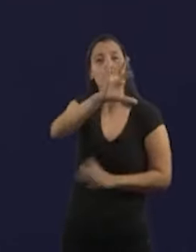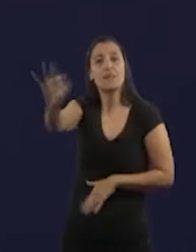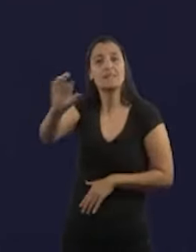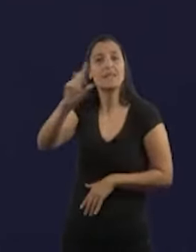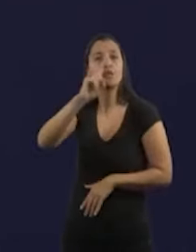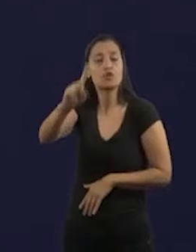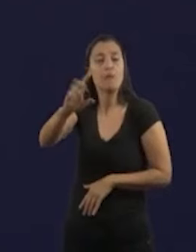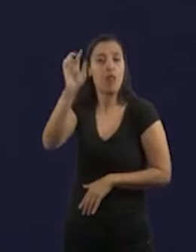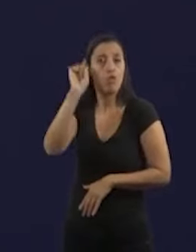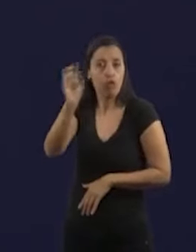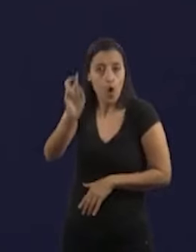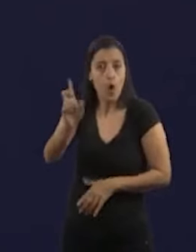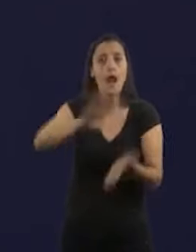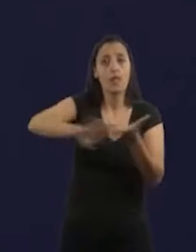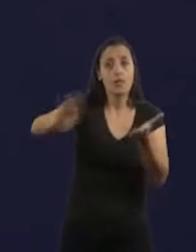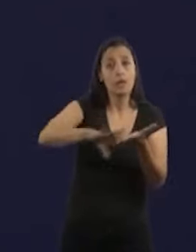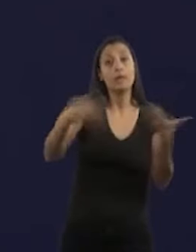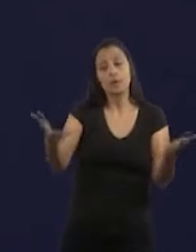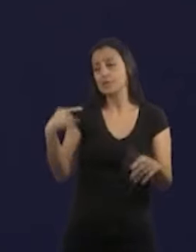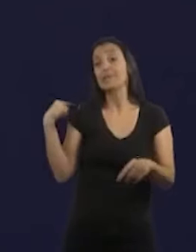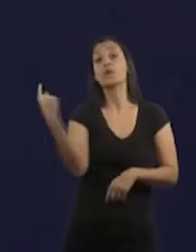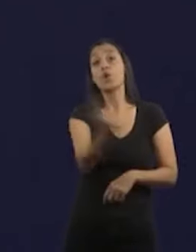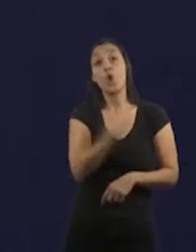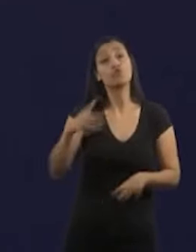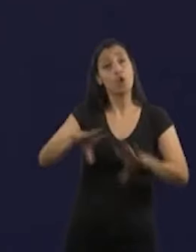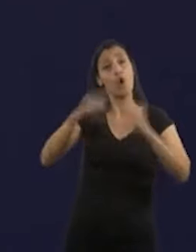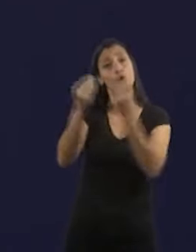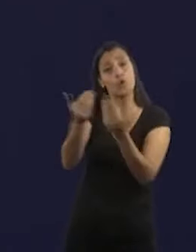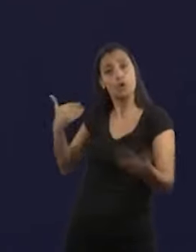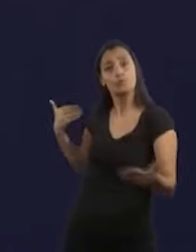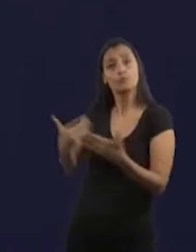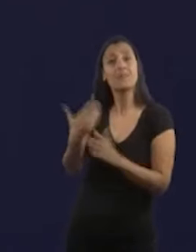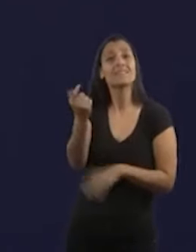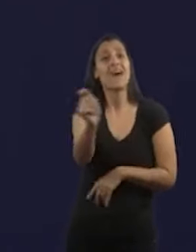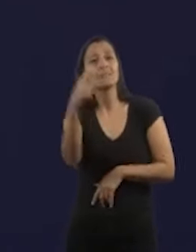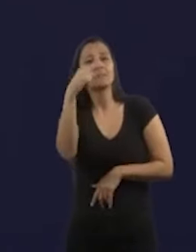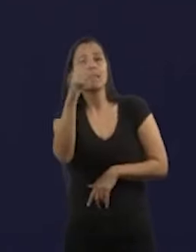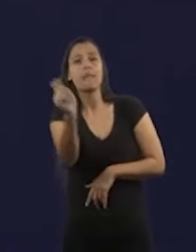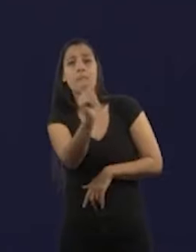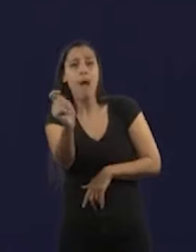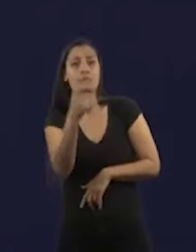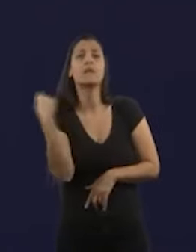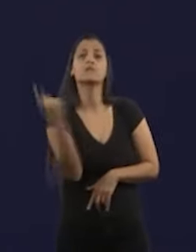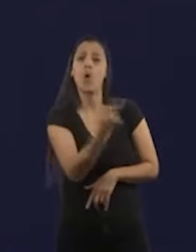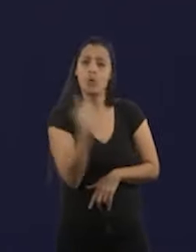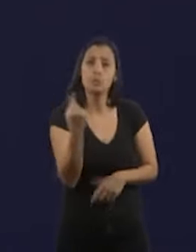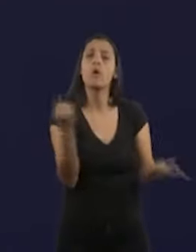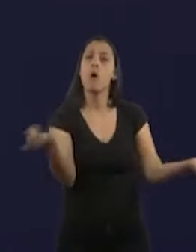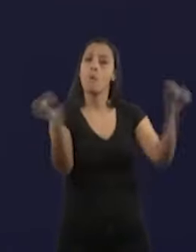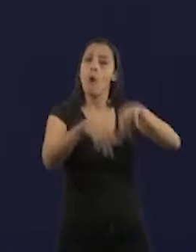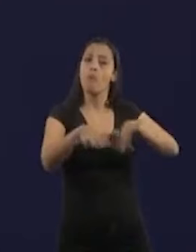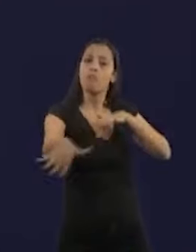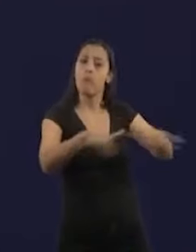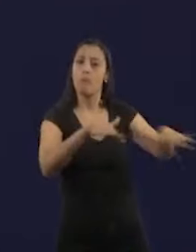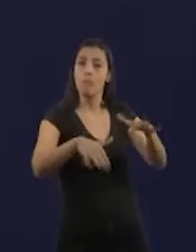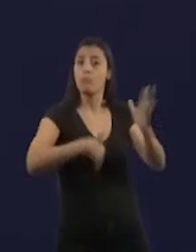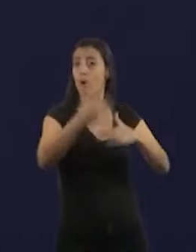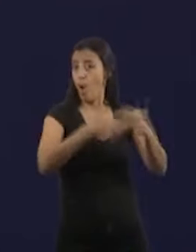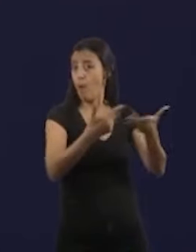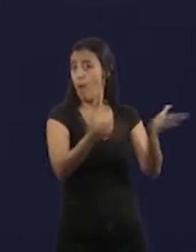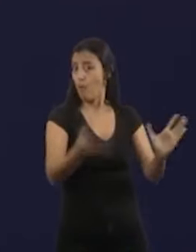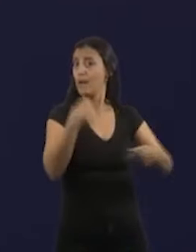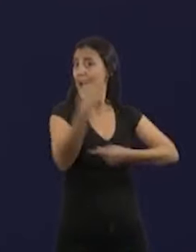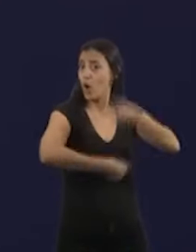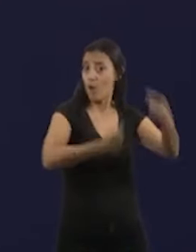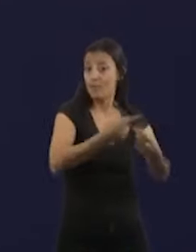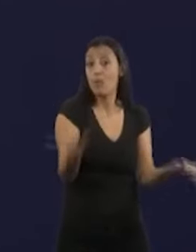$12.500.000, así que en estos 6-7 meses se logró reactivar la obra para que, por supuesto,